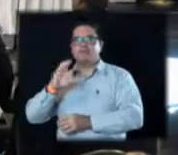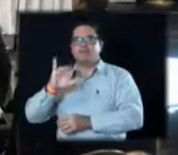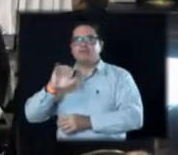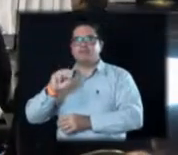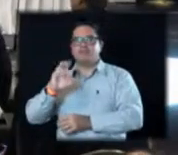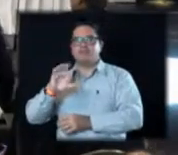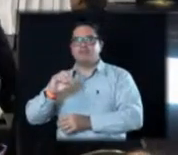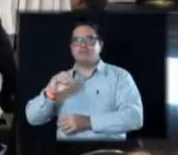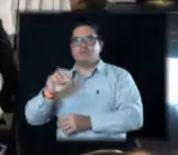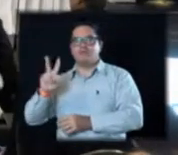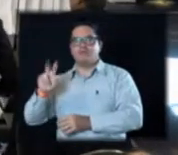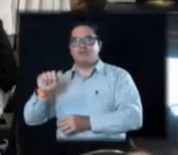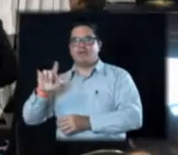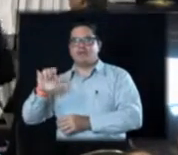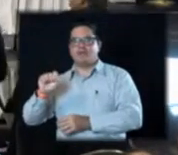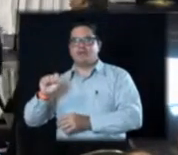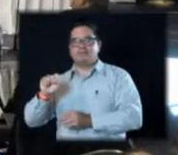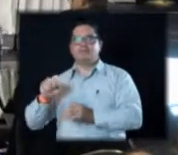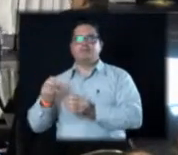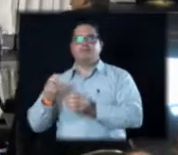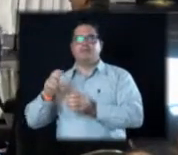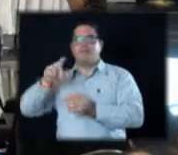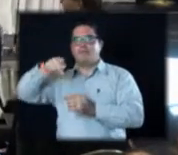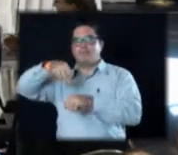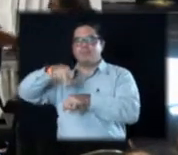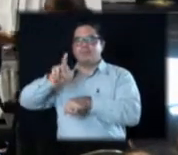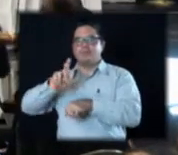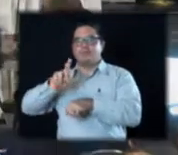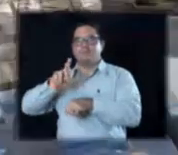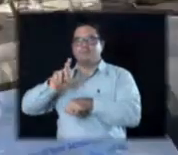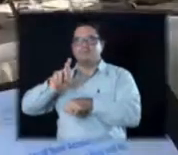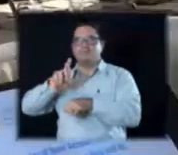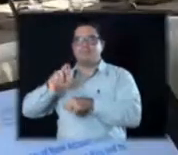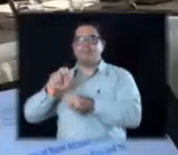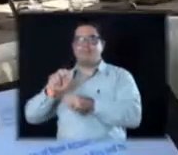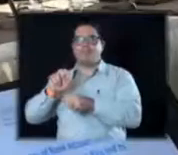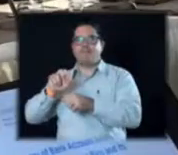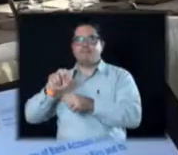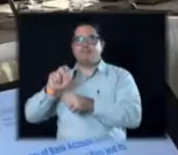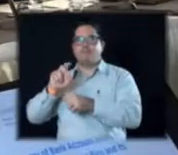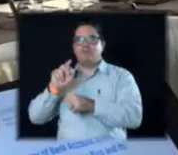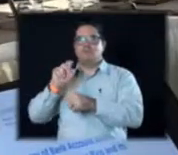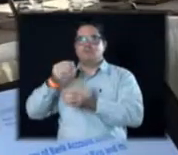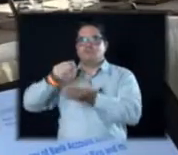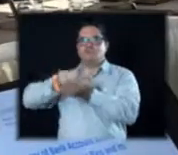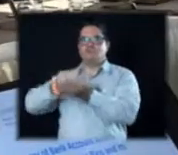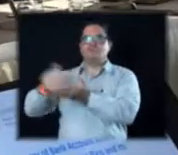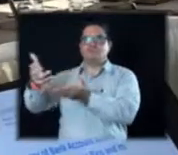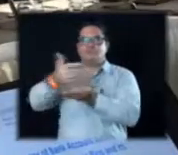Rico Treasury Department. Francisco José Peña Montañez, Department of Treasury.